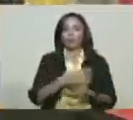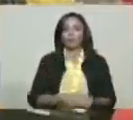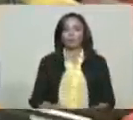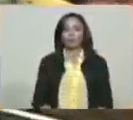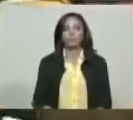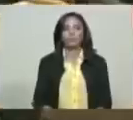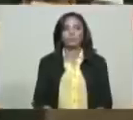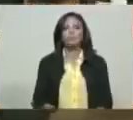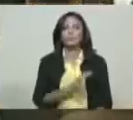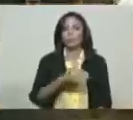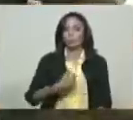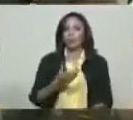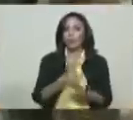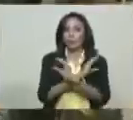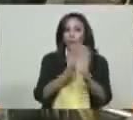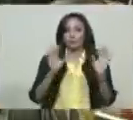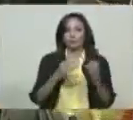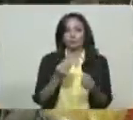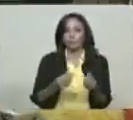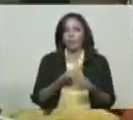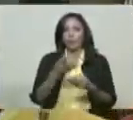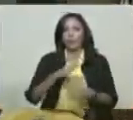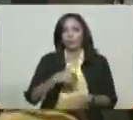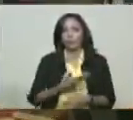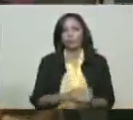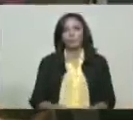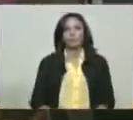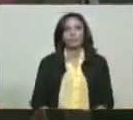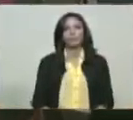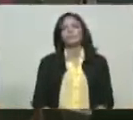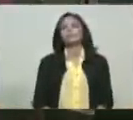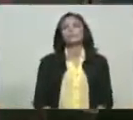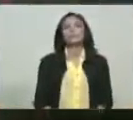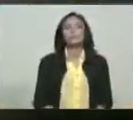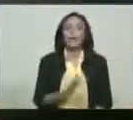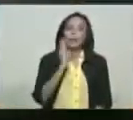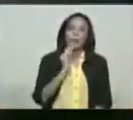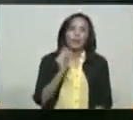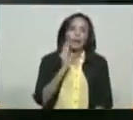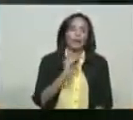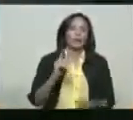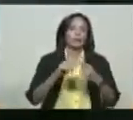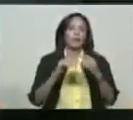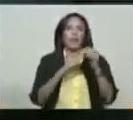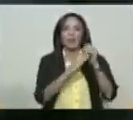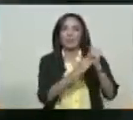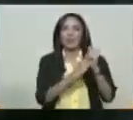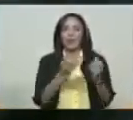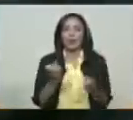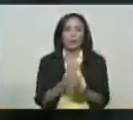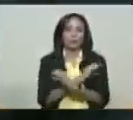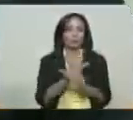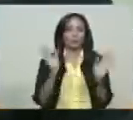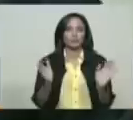Podemos hacerlo, tenemos el patrimonio acumulado, la experiencia, la capacidad de liderazgo.